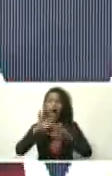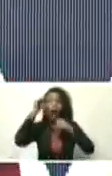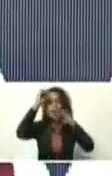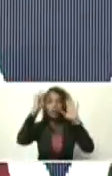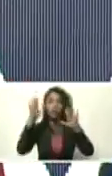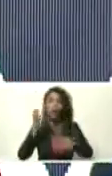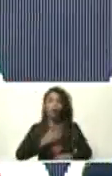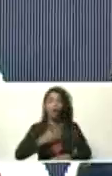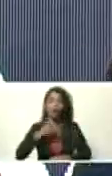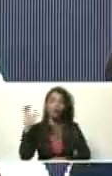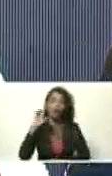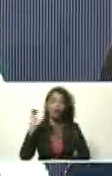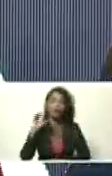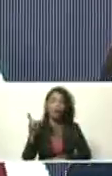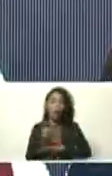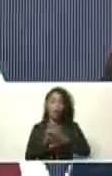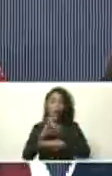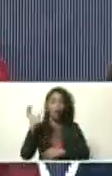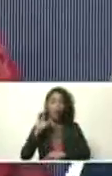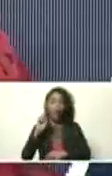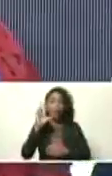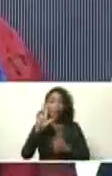alcaldía de Caracas y el gobierno de Caracas